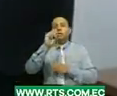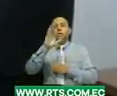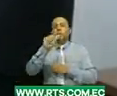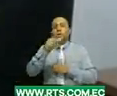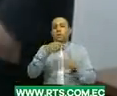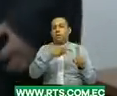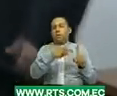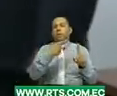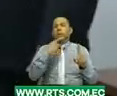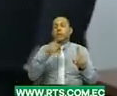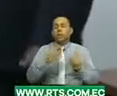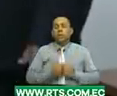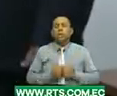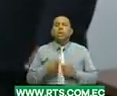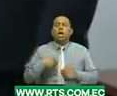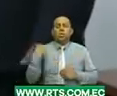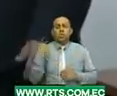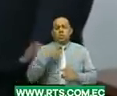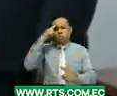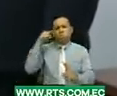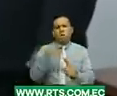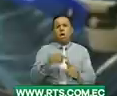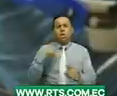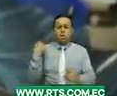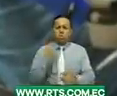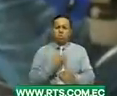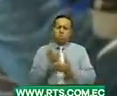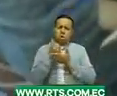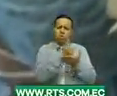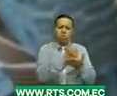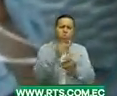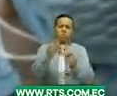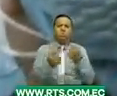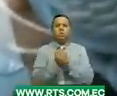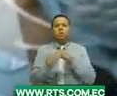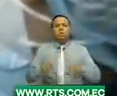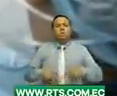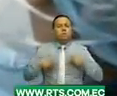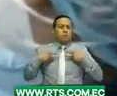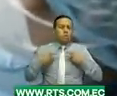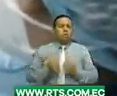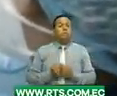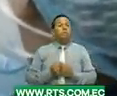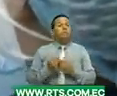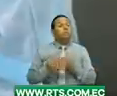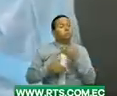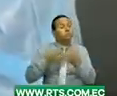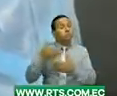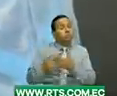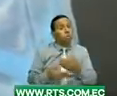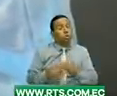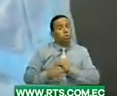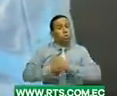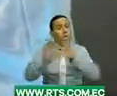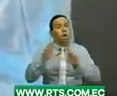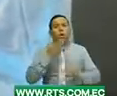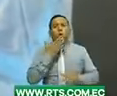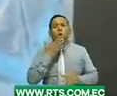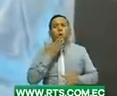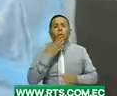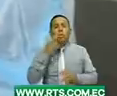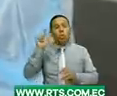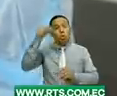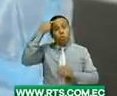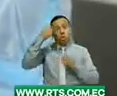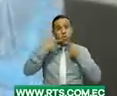estar al frente y salvar vidas. Y para garantizar la transparencia en el proceso de vacunación, el gobierno anunció la